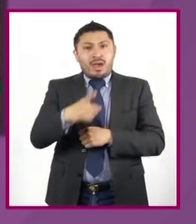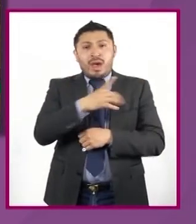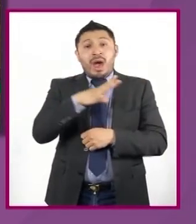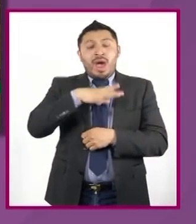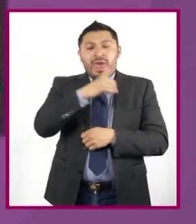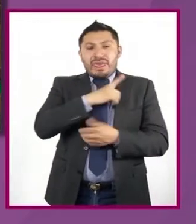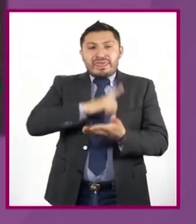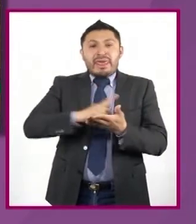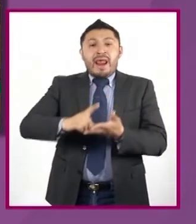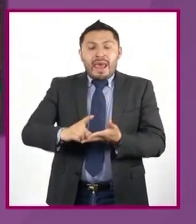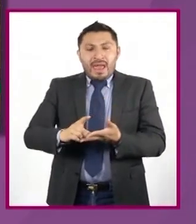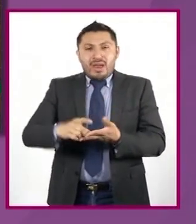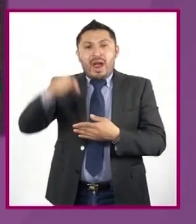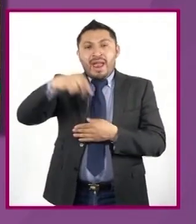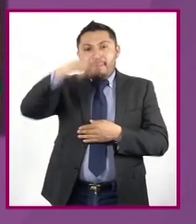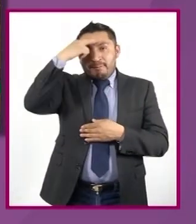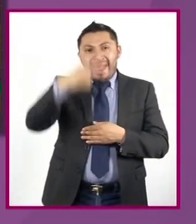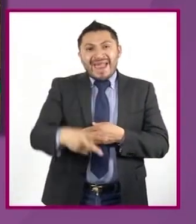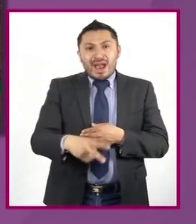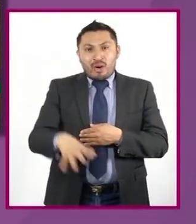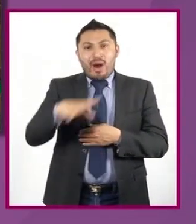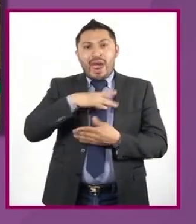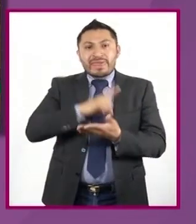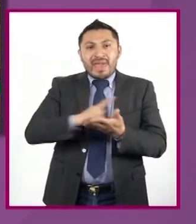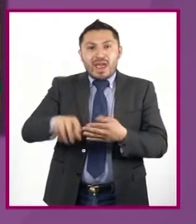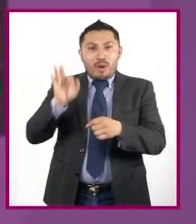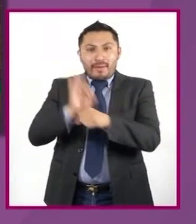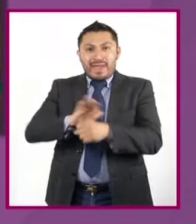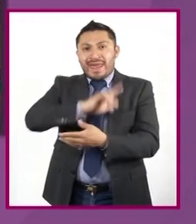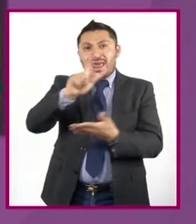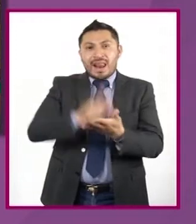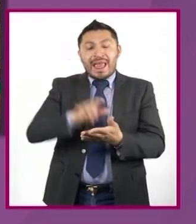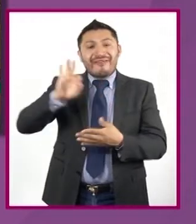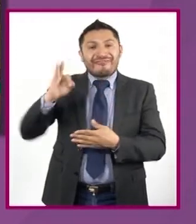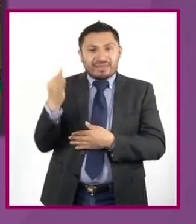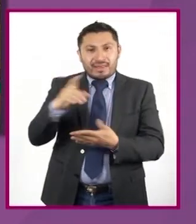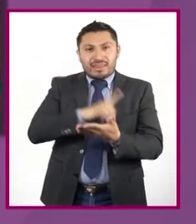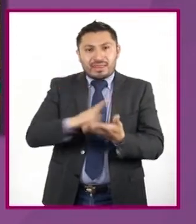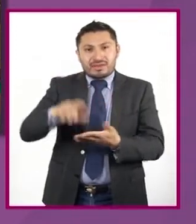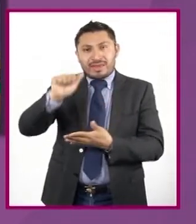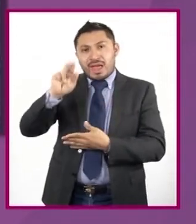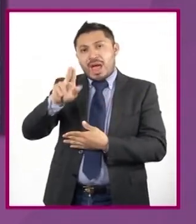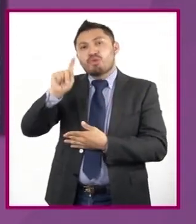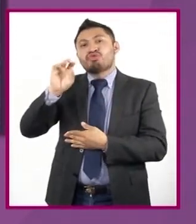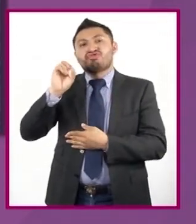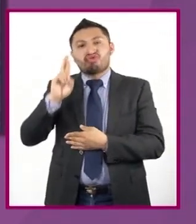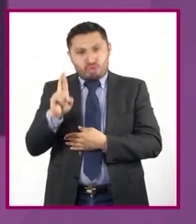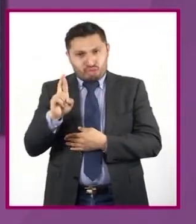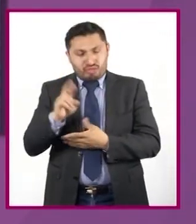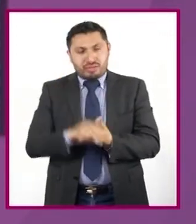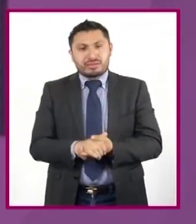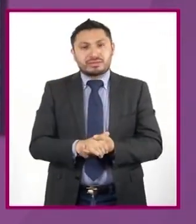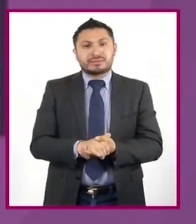la misma. En México, este derecho es protegido por la Ley Federal de Derechos de Autor.